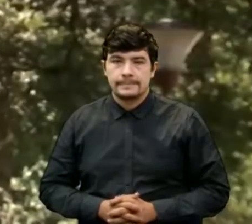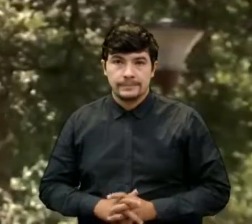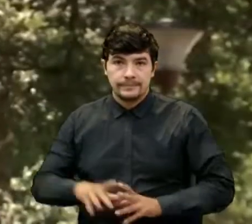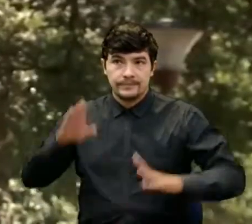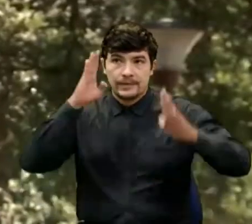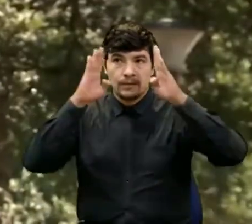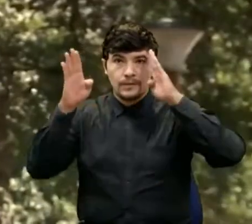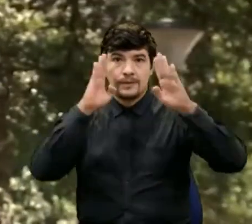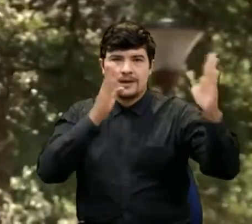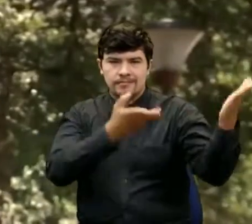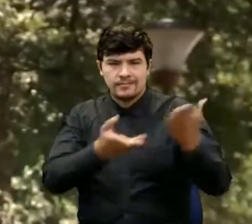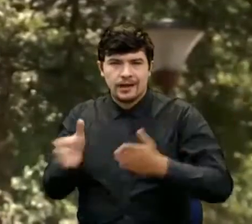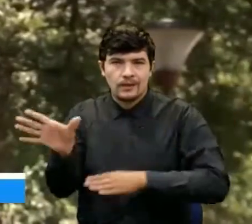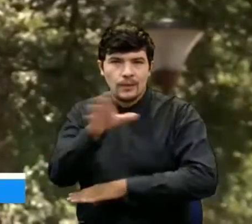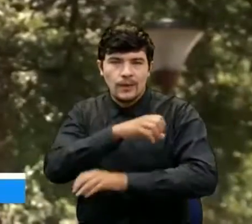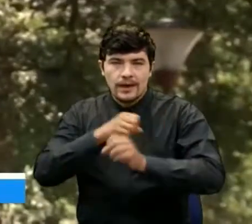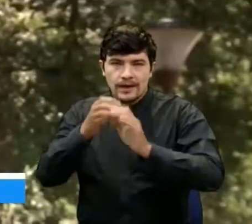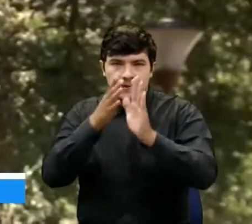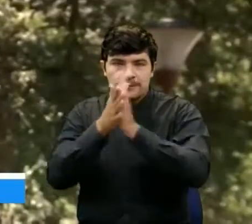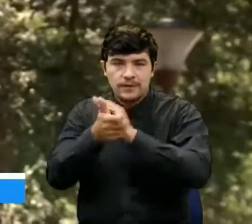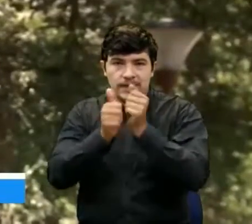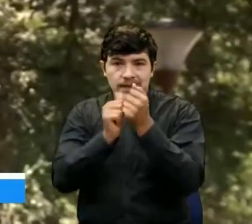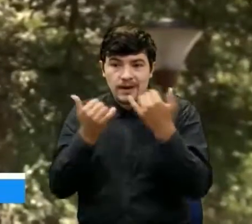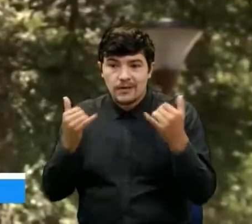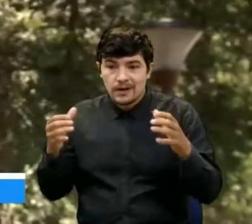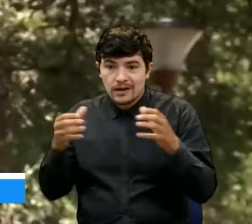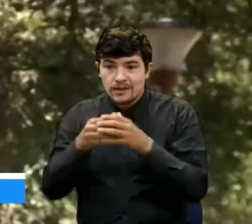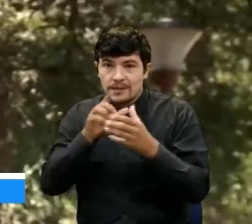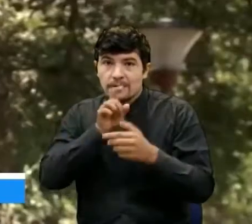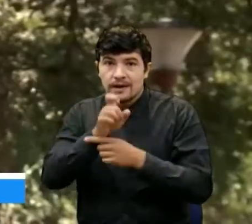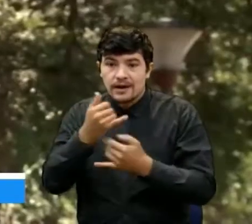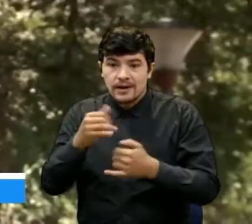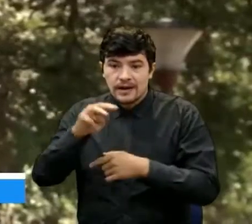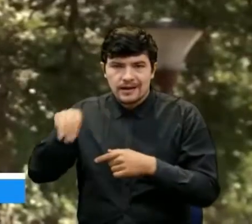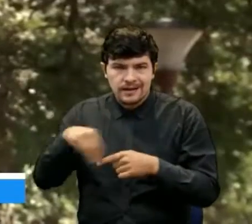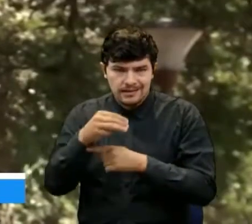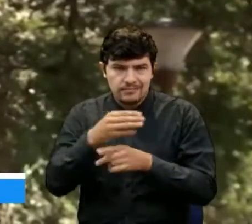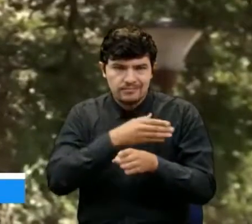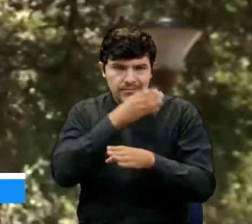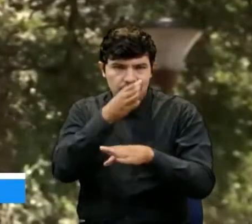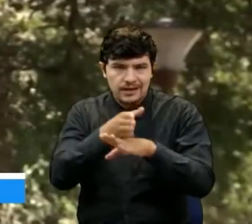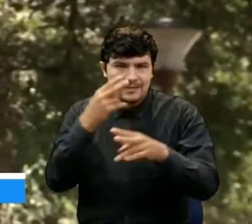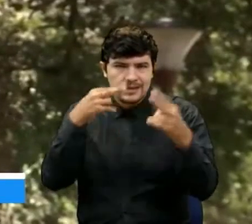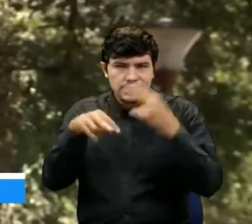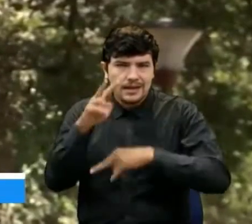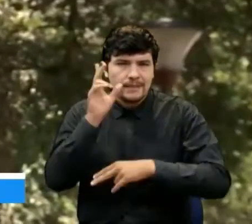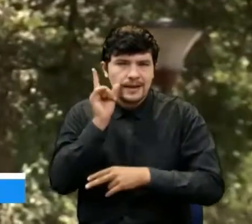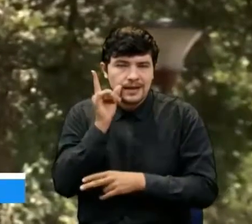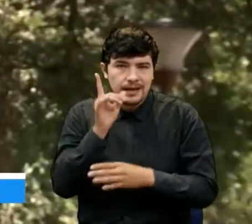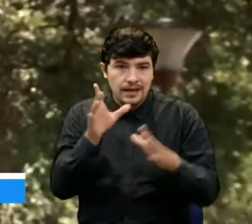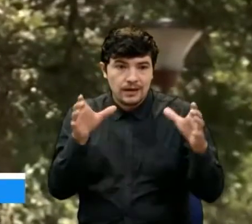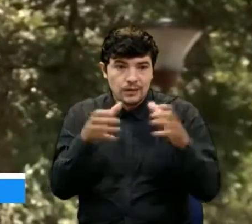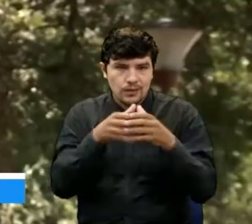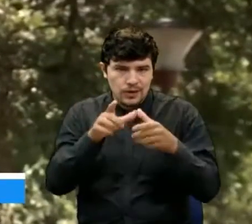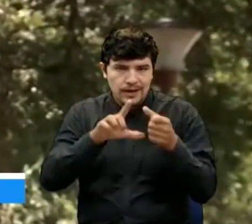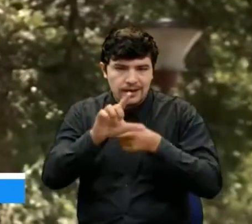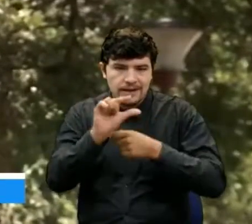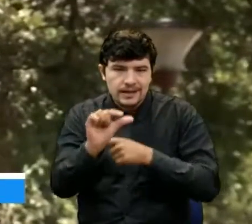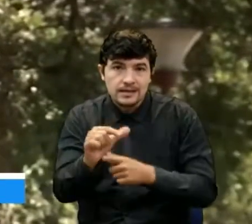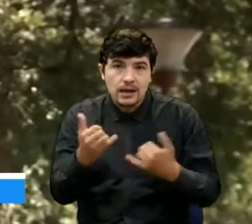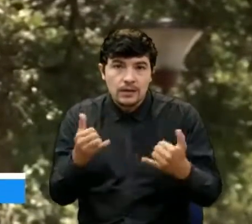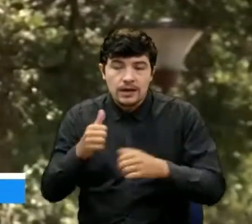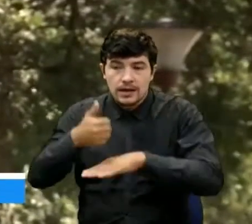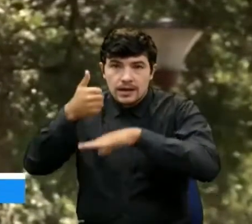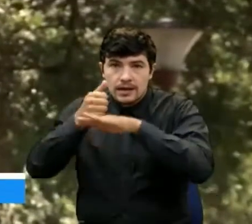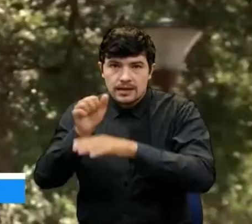Hola, bienvenidos a la información deportiva. Atlético Bucaramanga este miércoles visitará al Deportivo Pereira en partido correspondiente a la semifinal de la liguilla, con la dirección